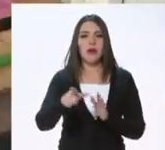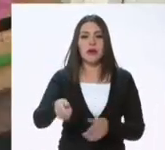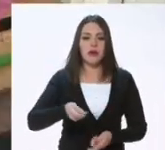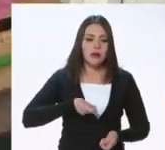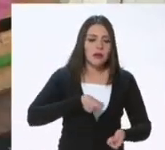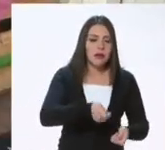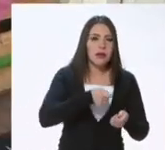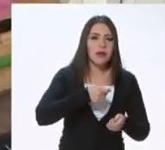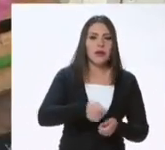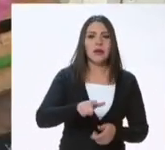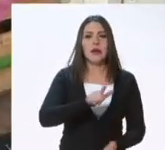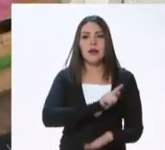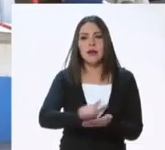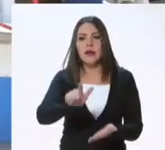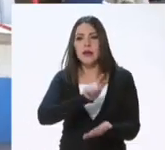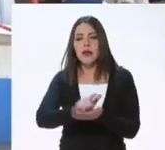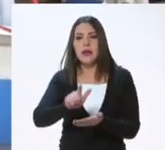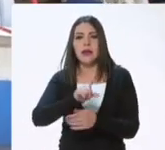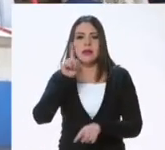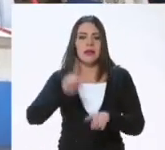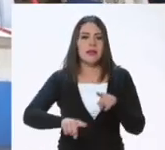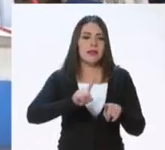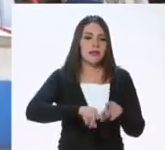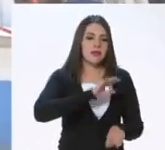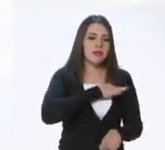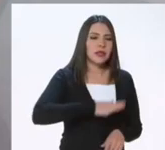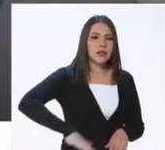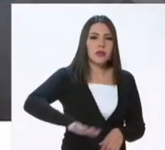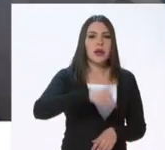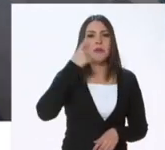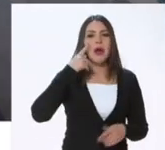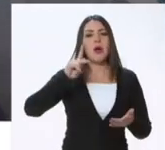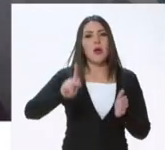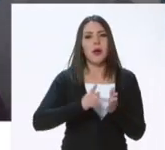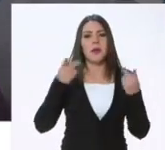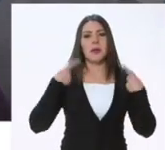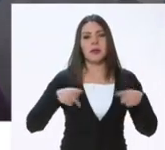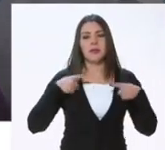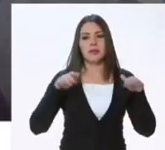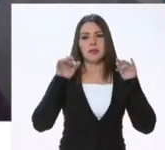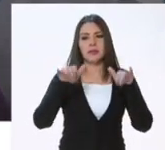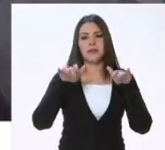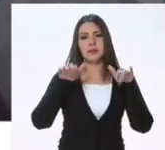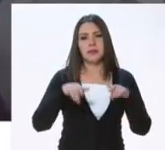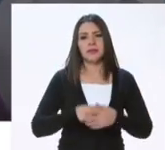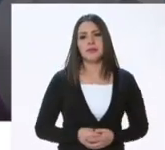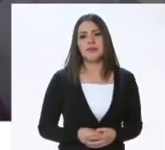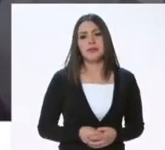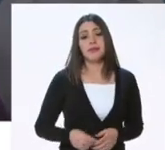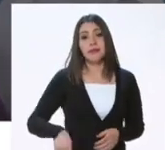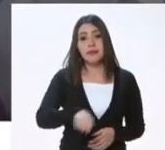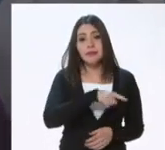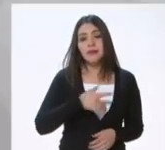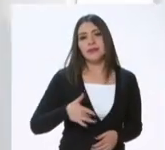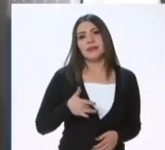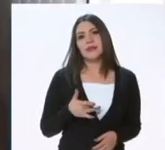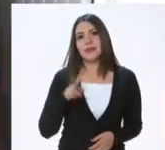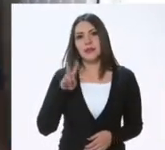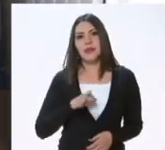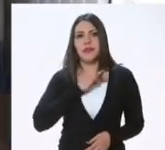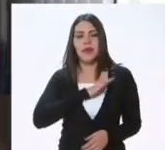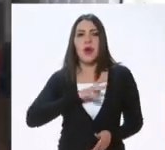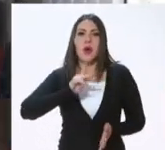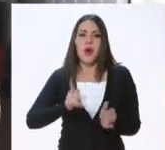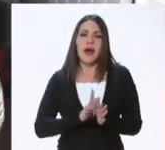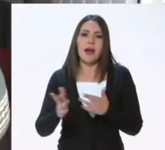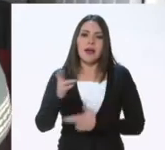pisos, paredes y productos para poder recibir a sus clientes. Más que contentos, pues felices, porque ya recuperamos nuestra fuente de trabajo.